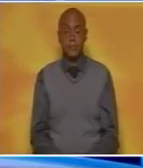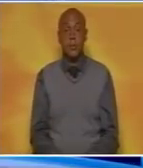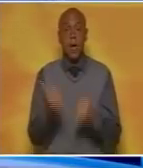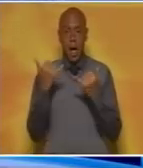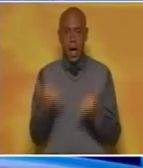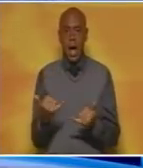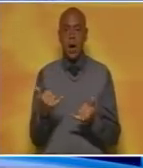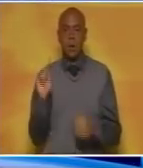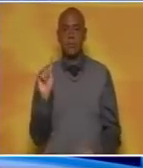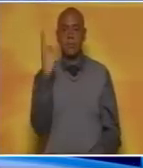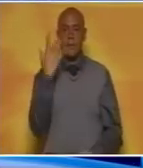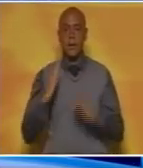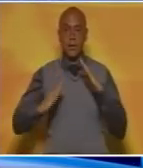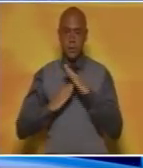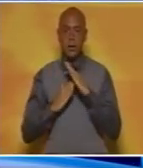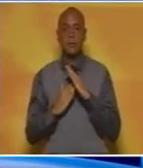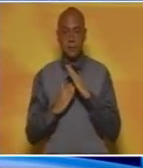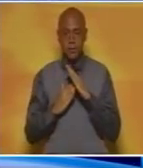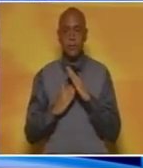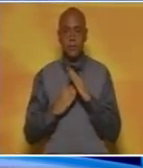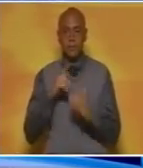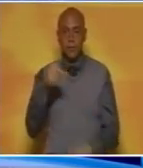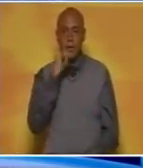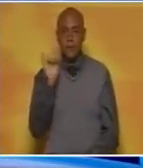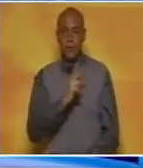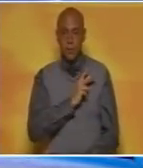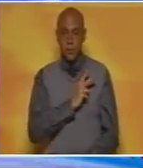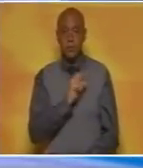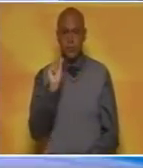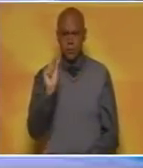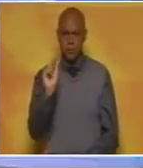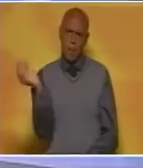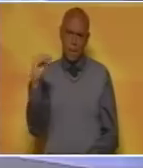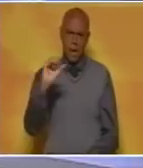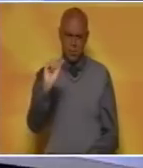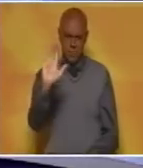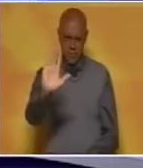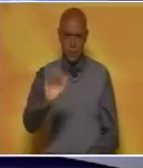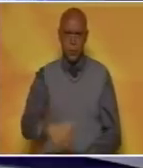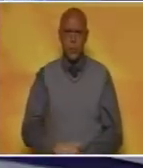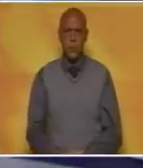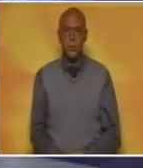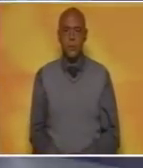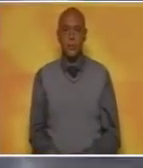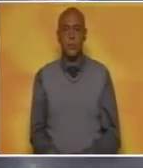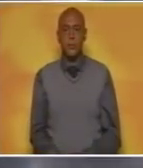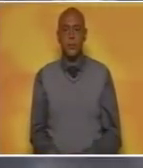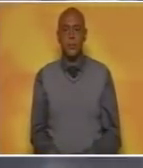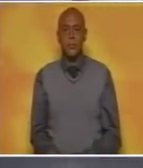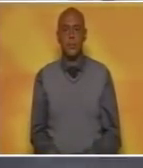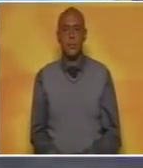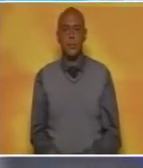amigos, es momento de hacer nuestra primera pausa en su noticiero Venevisión. Al regreso, más información. No se aparte, ya volvemos.